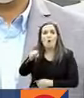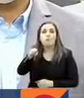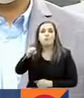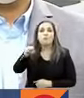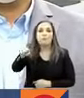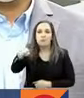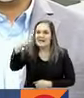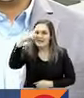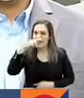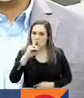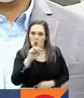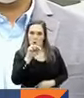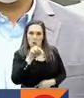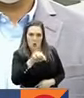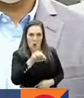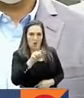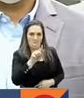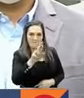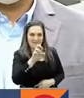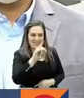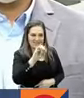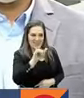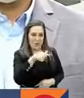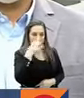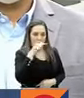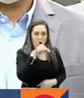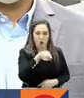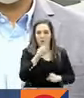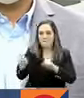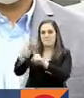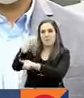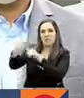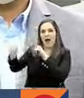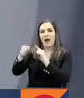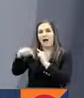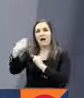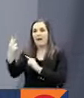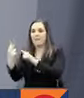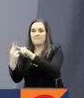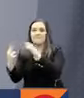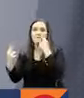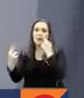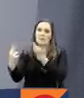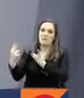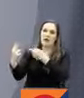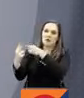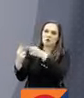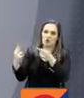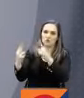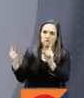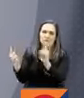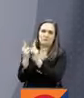hijo protagonizando una riña contra sus padres.